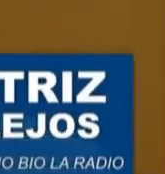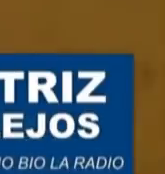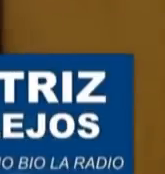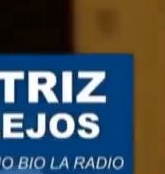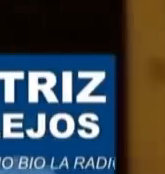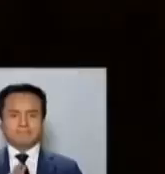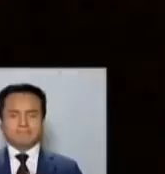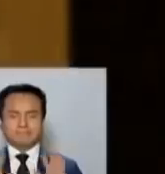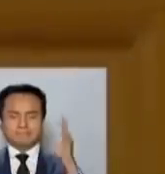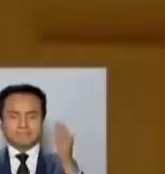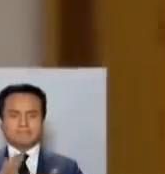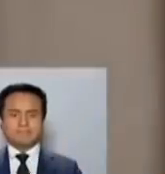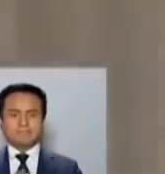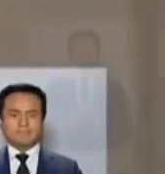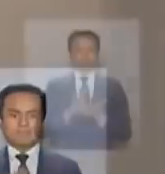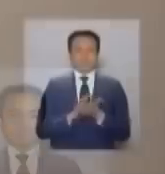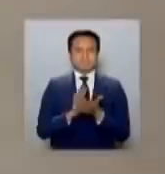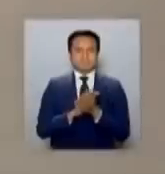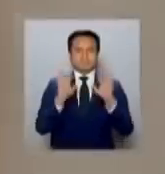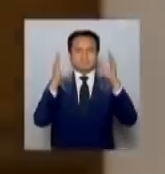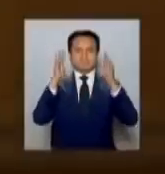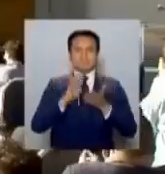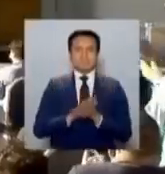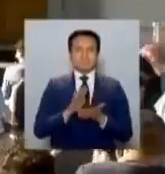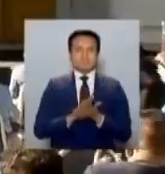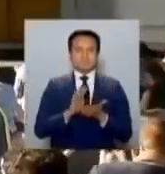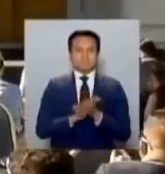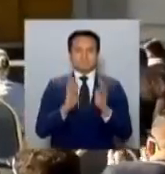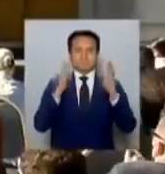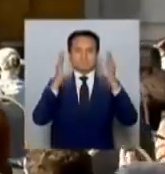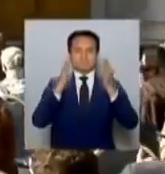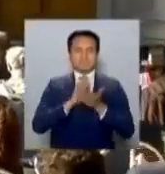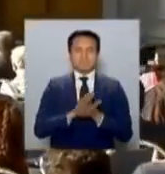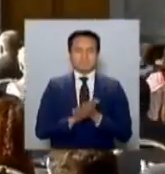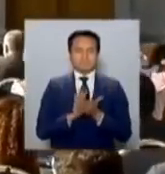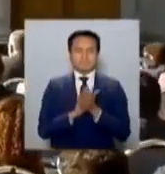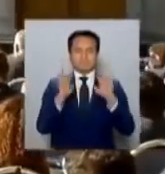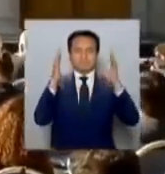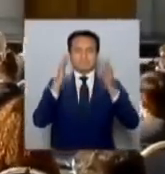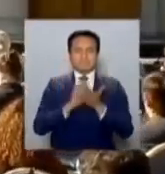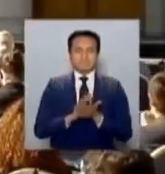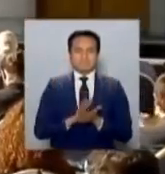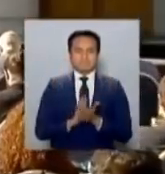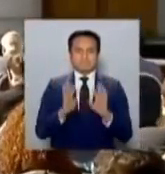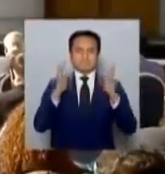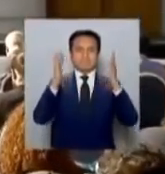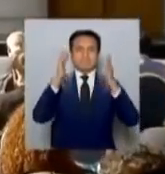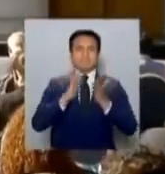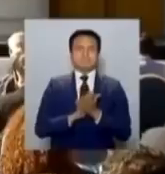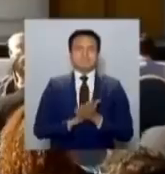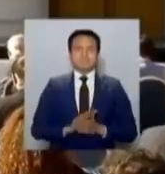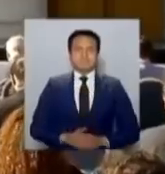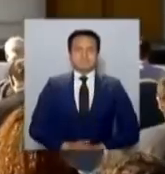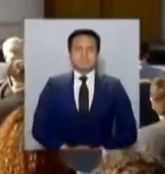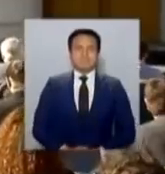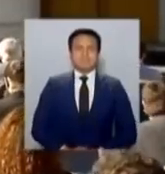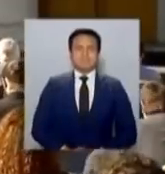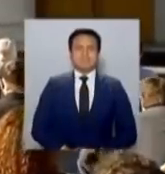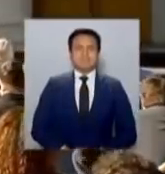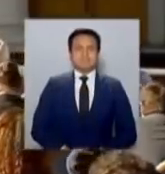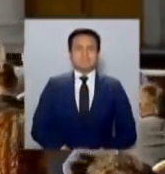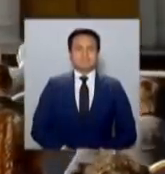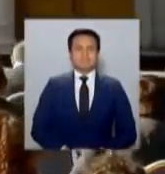sea a través de un comunicado, no, ya no esperemos el despliegue del gabinete, y se habla que puede ser mañana, a lo más el miércoles,